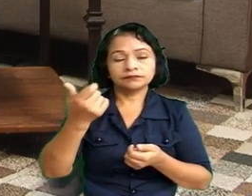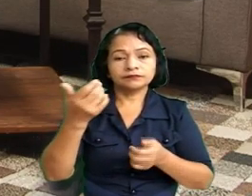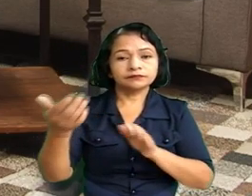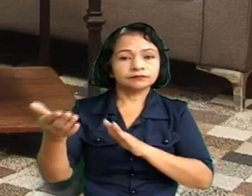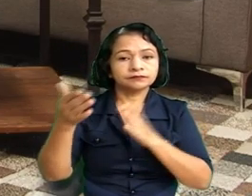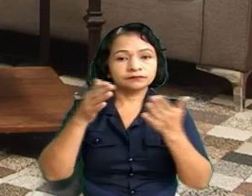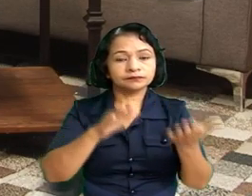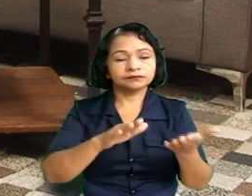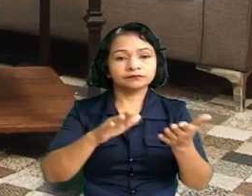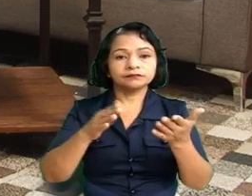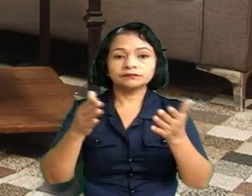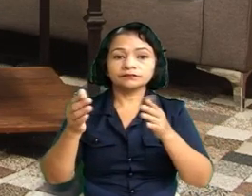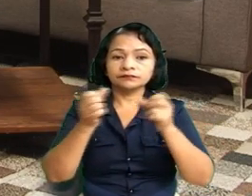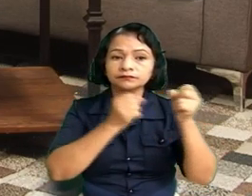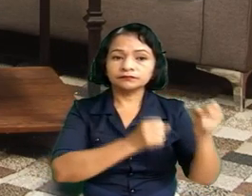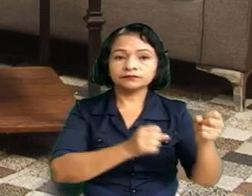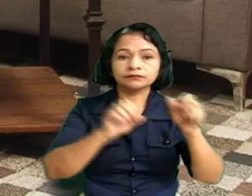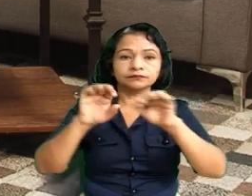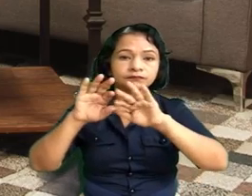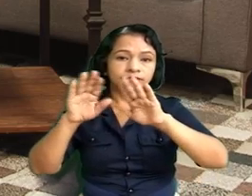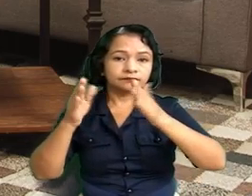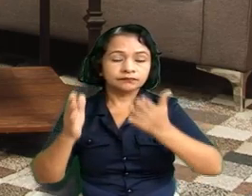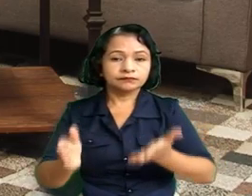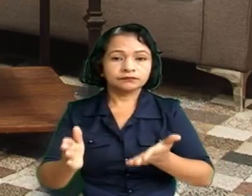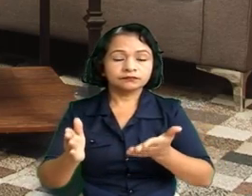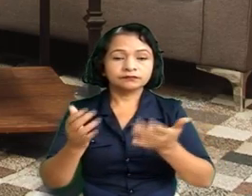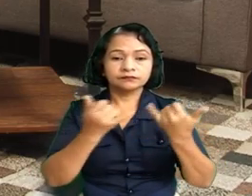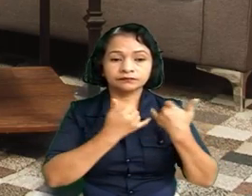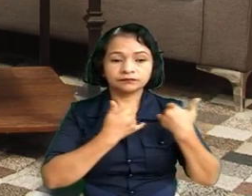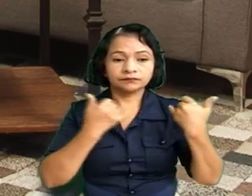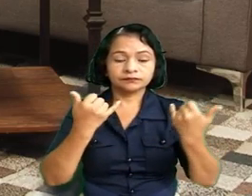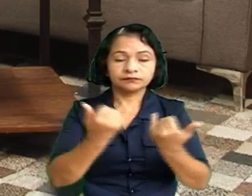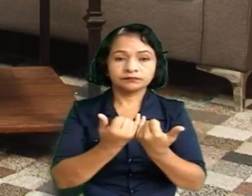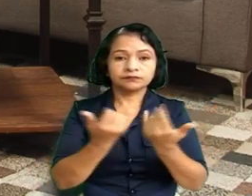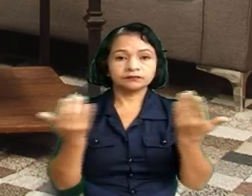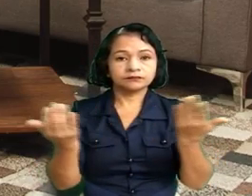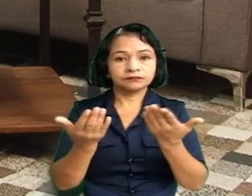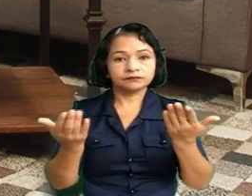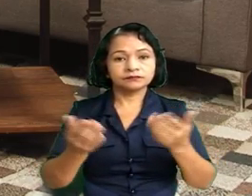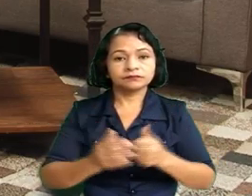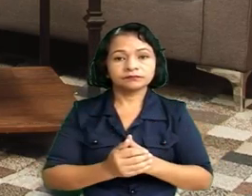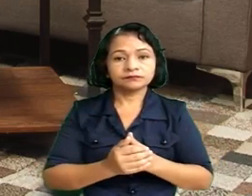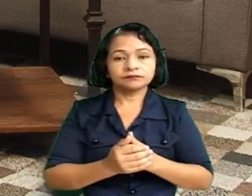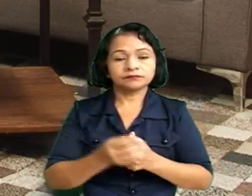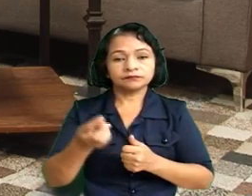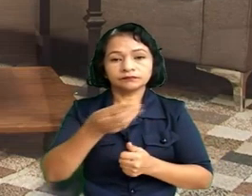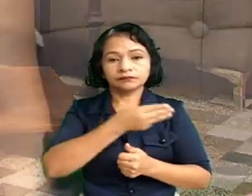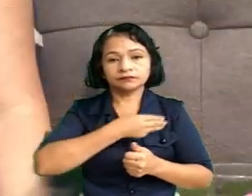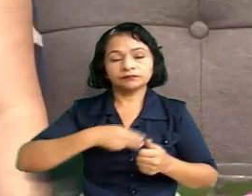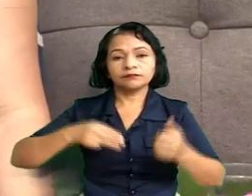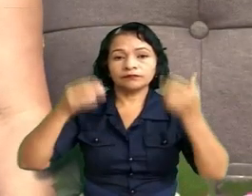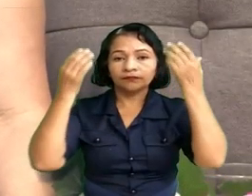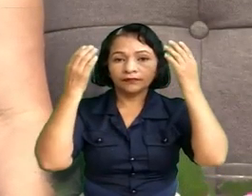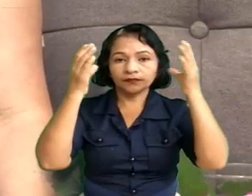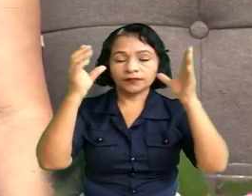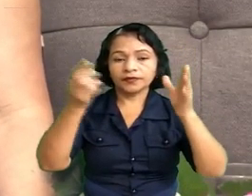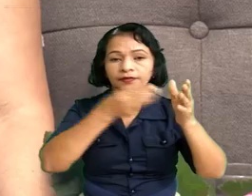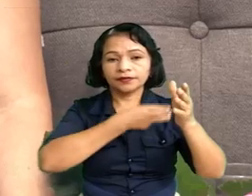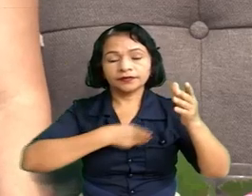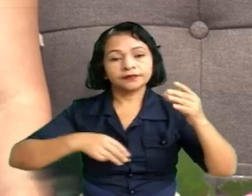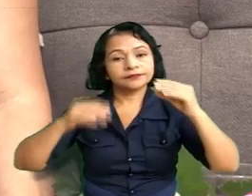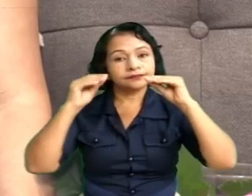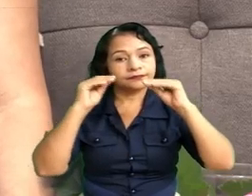heroína y héroes nacionales. Para esto hay instituciones involucradas como el Ministerio de Cultura, el Ministerio de